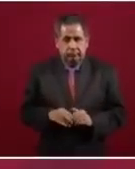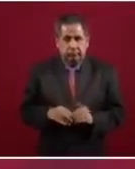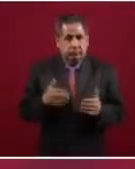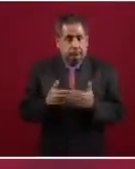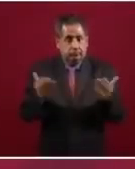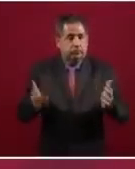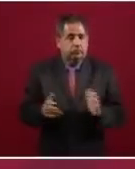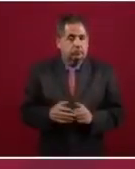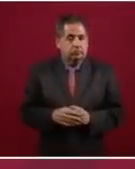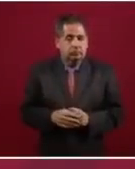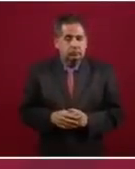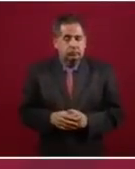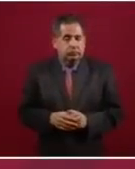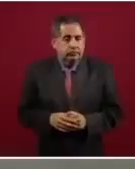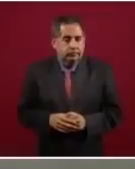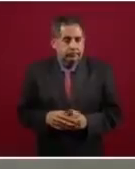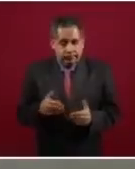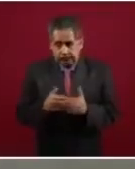Entonces,